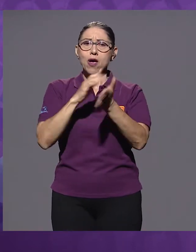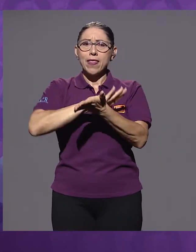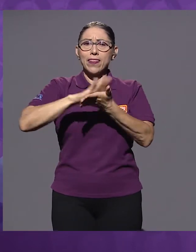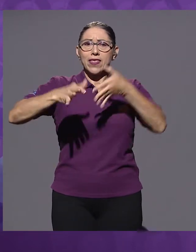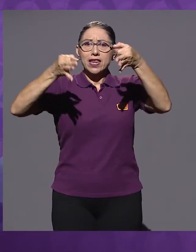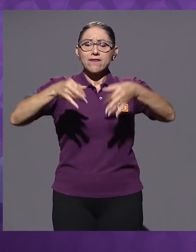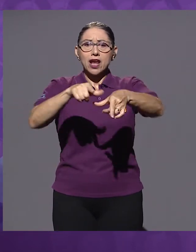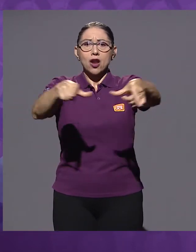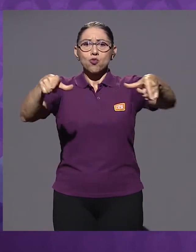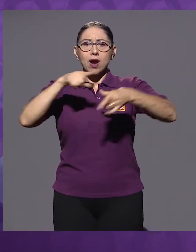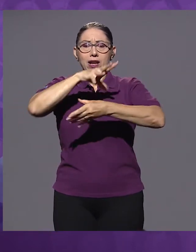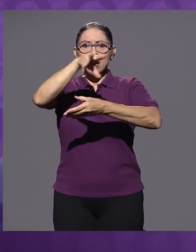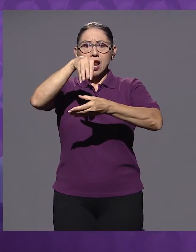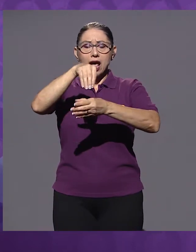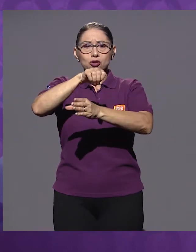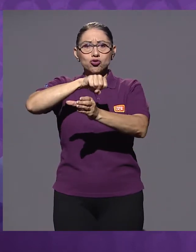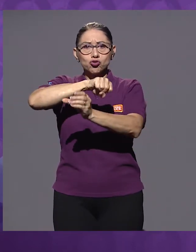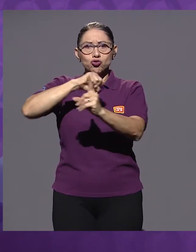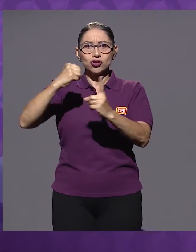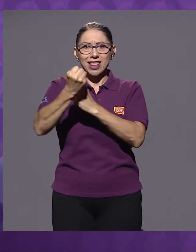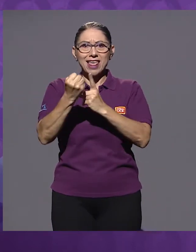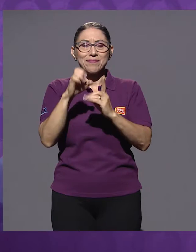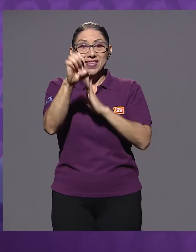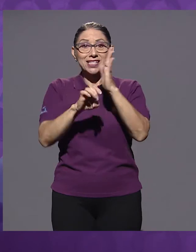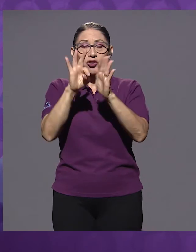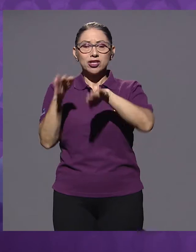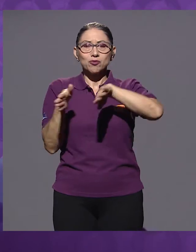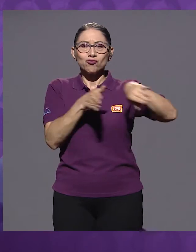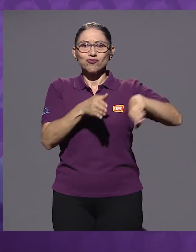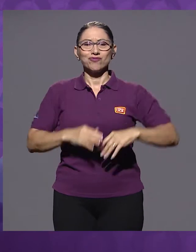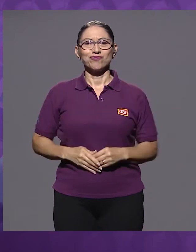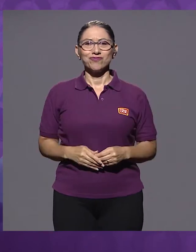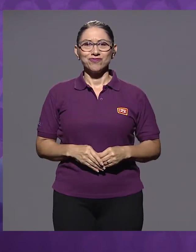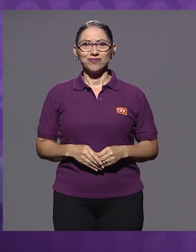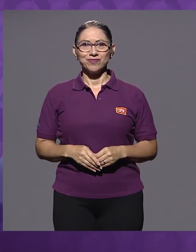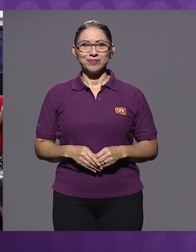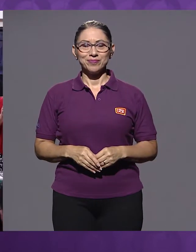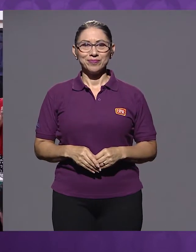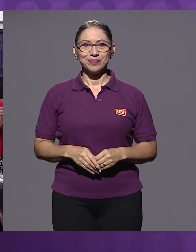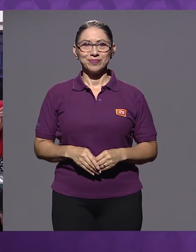discapacidad dignifica su lugar en la sociedad y rompe los estereotipos sobre ellas.